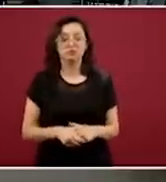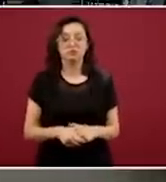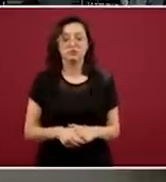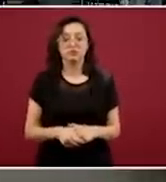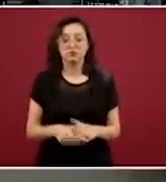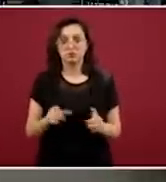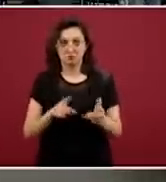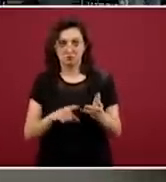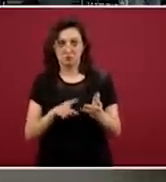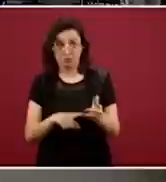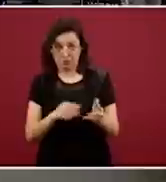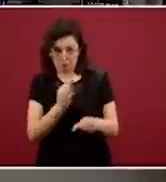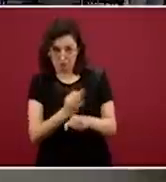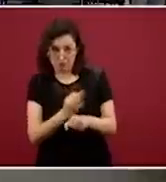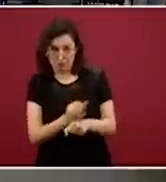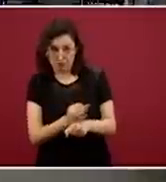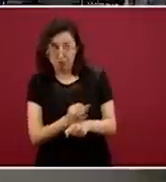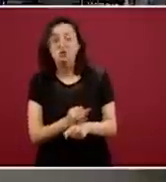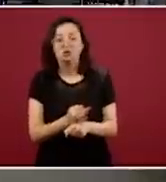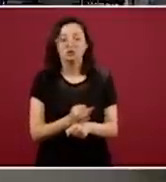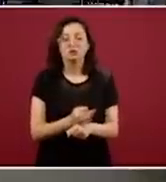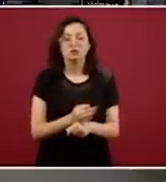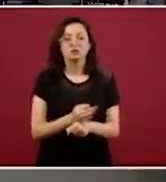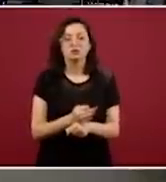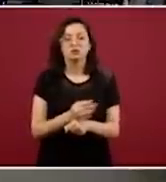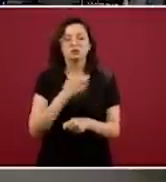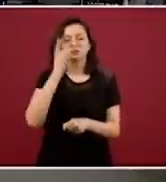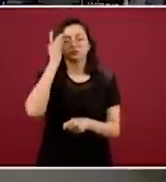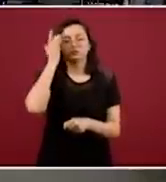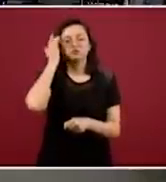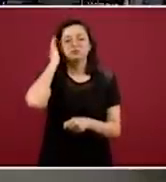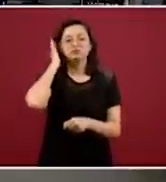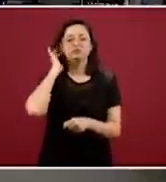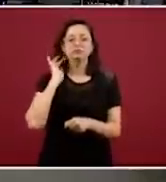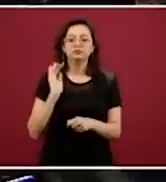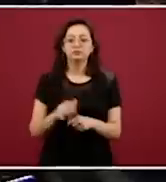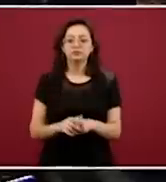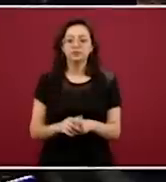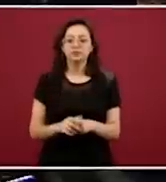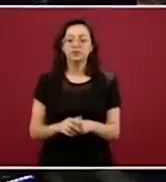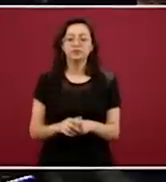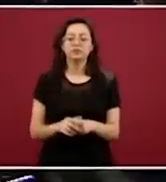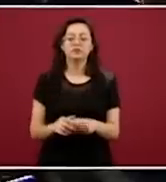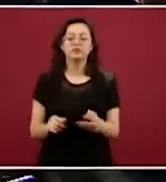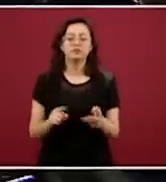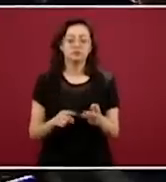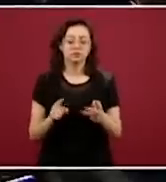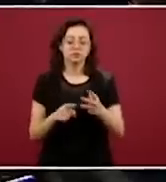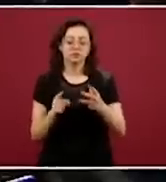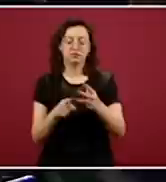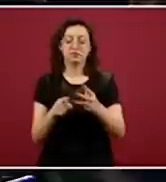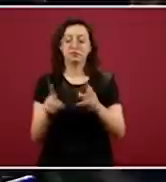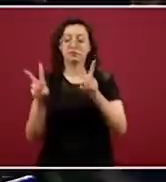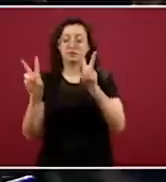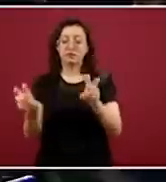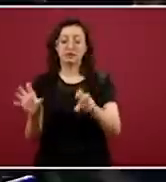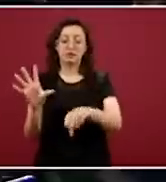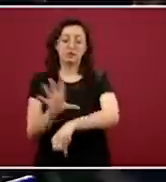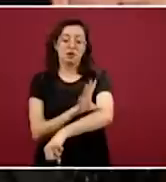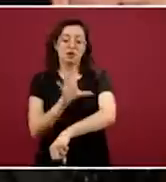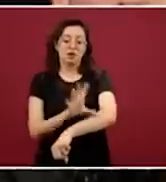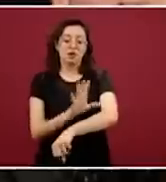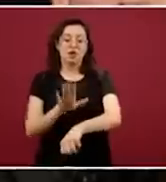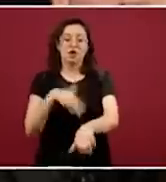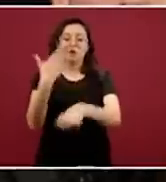vez? Sí, bueno, pero terminamos el tema. Sí, ok. Bueno, en el tema de energía, la